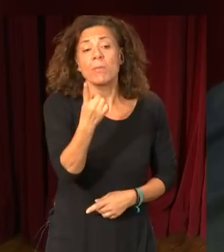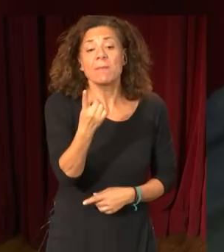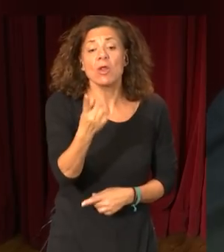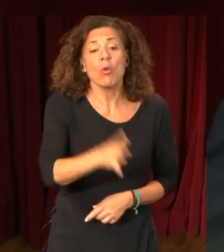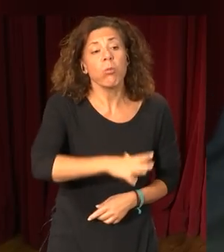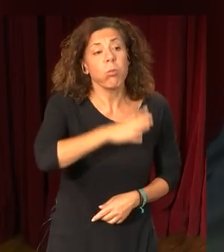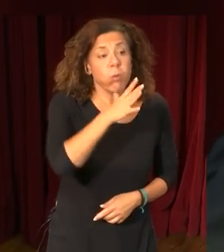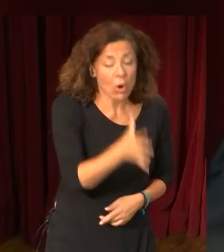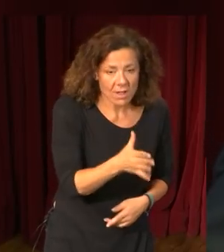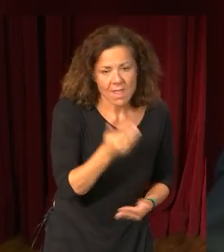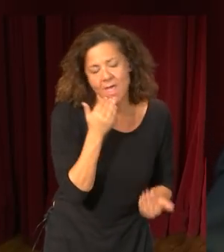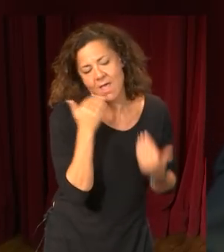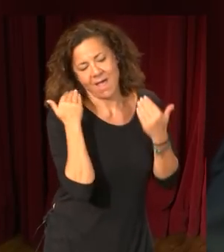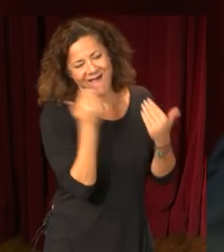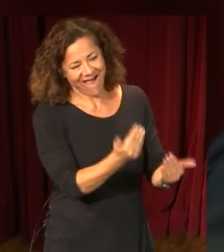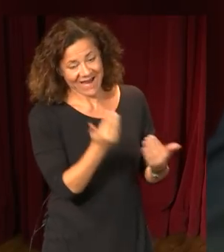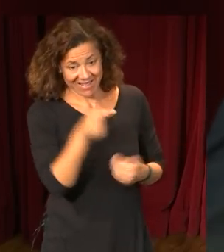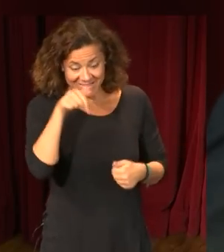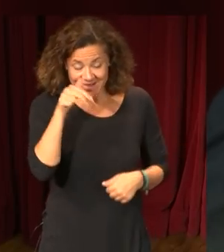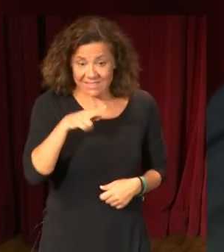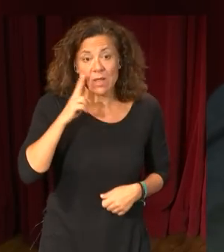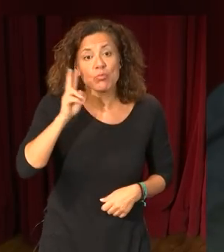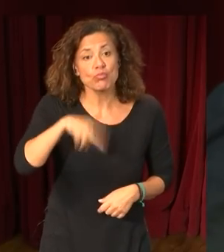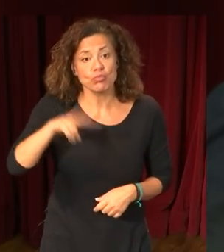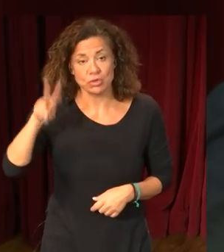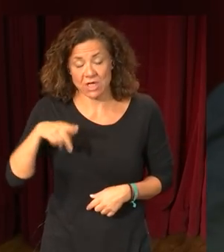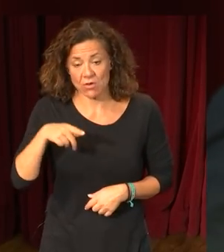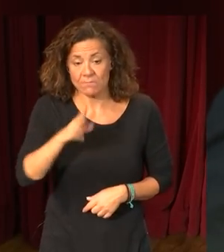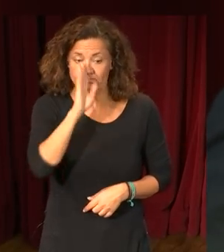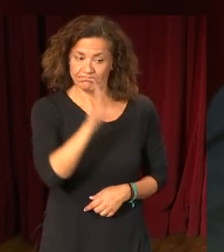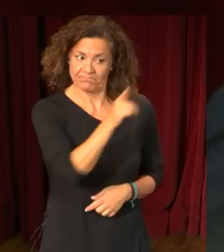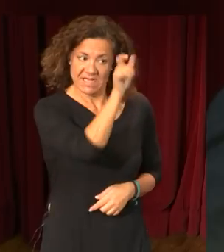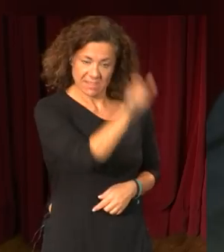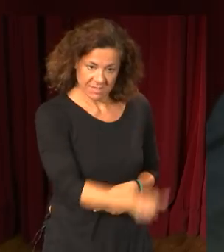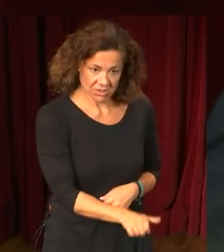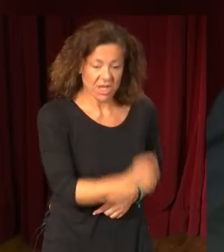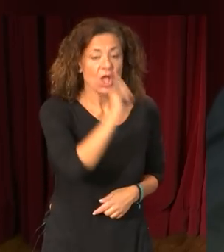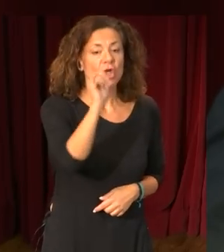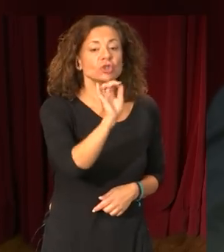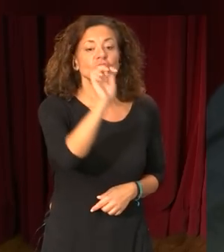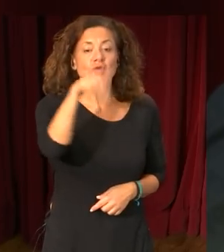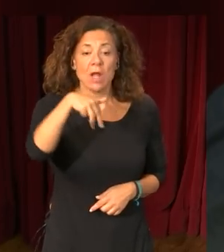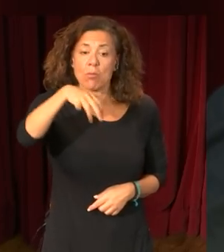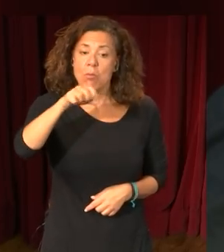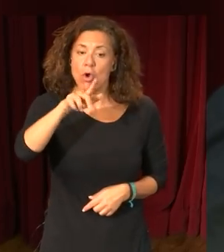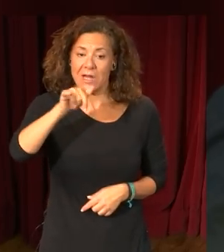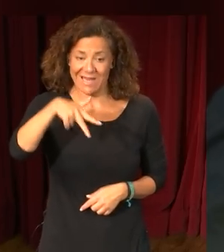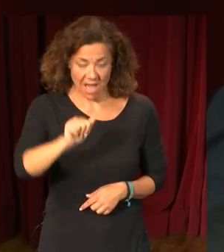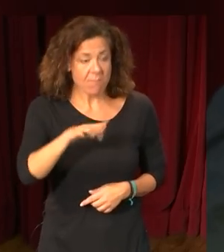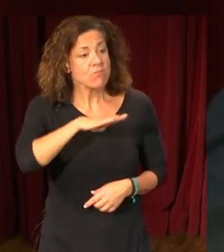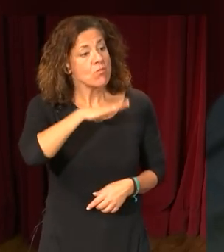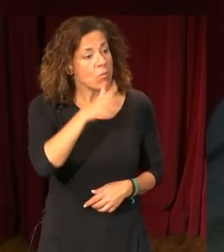expresar la la gratitud que tiene el museo hacia asia hacia el asia yo angolina por haber